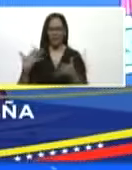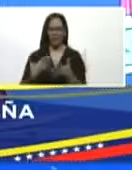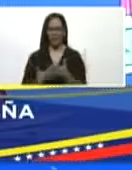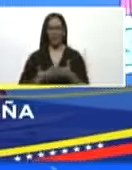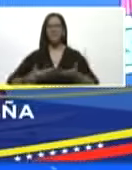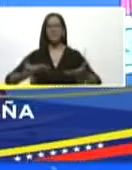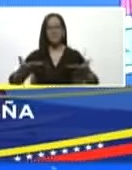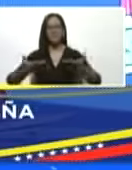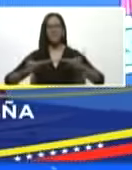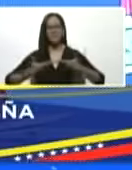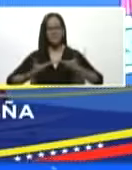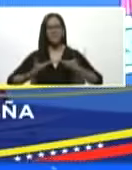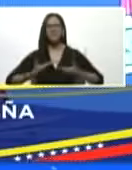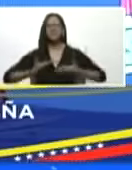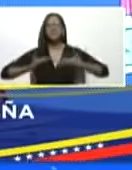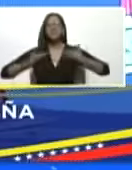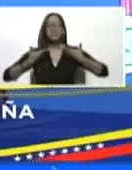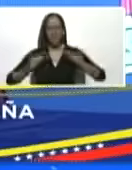inspiración,